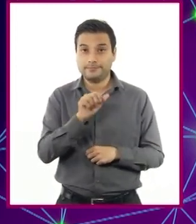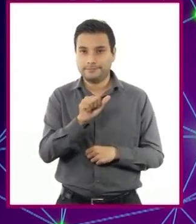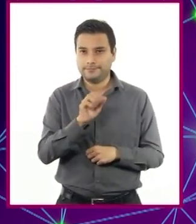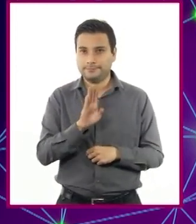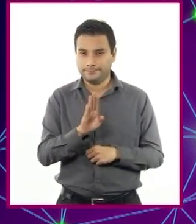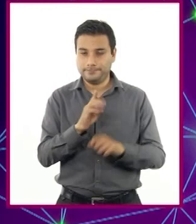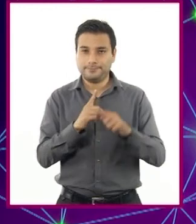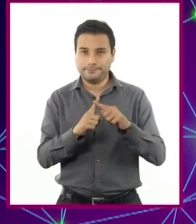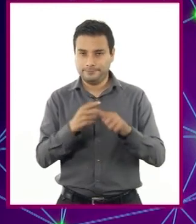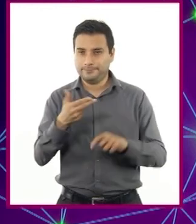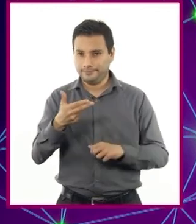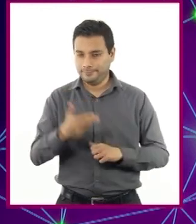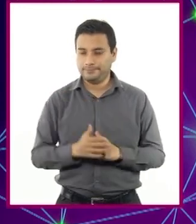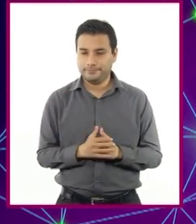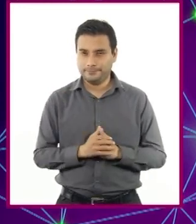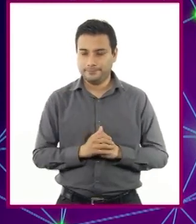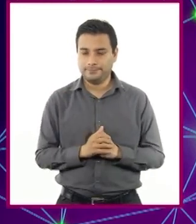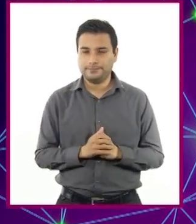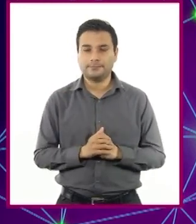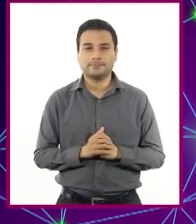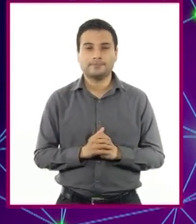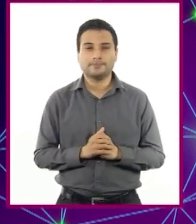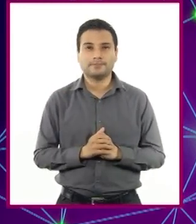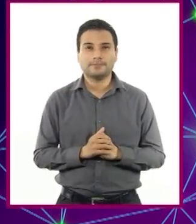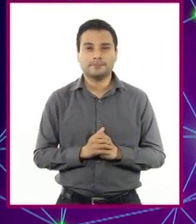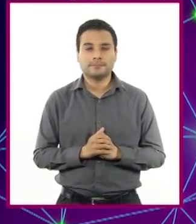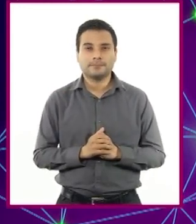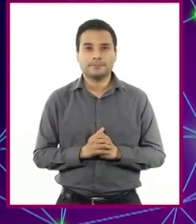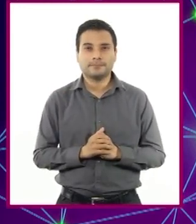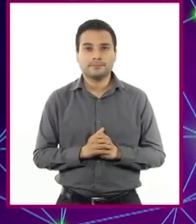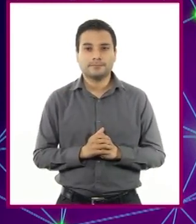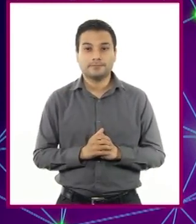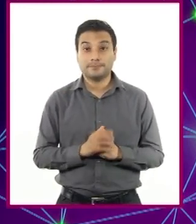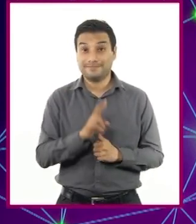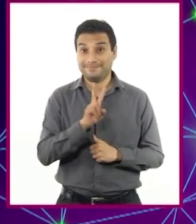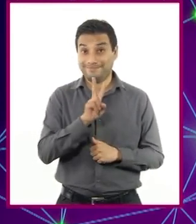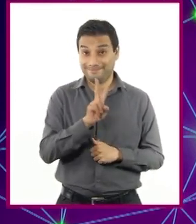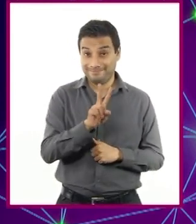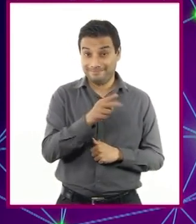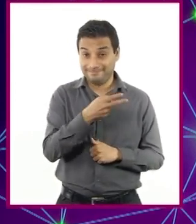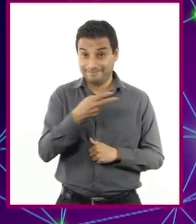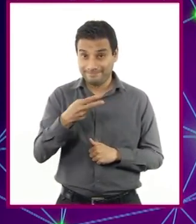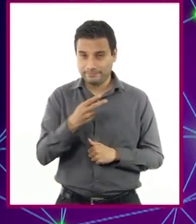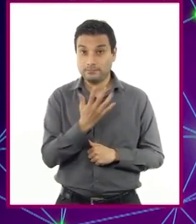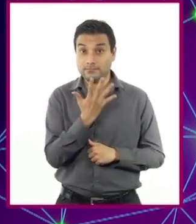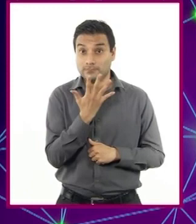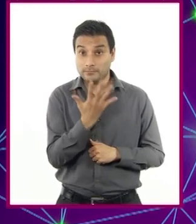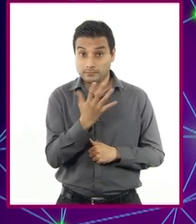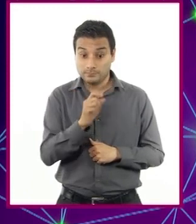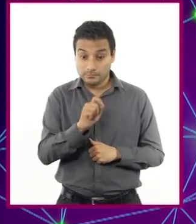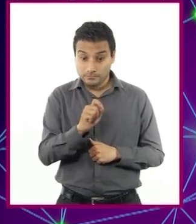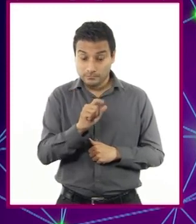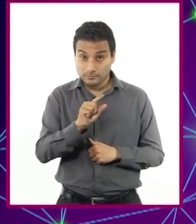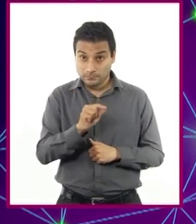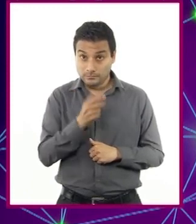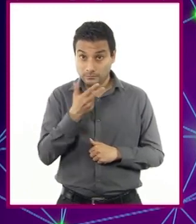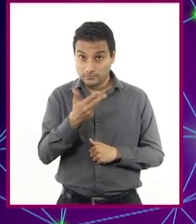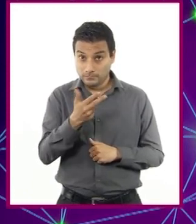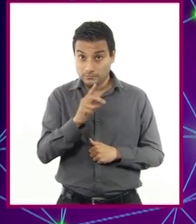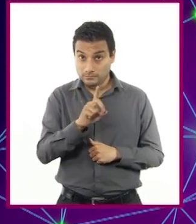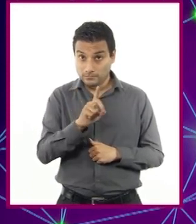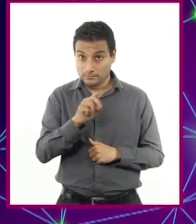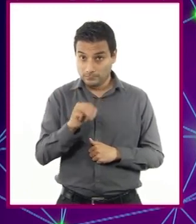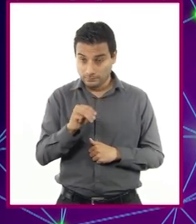base por altura. De manera que volumen es igual a 5.78